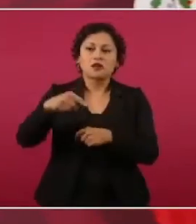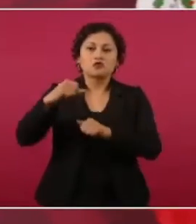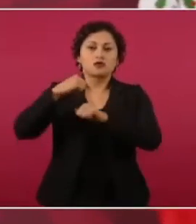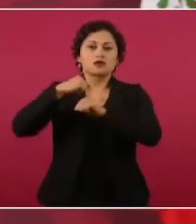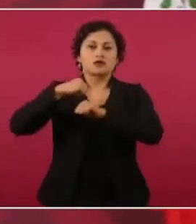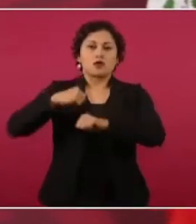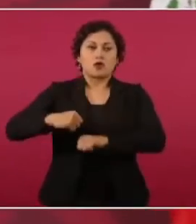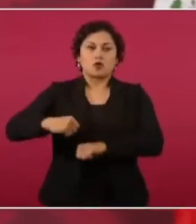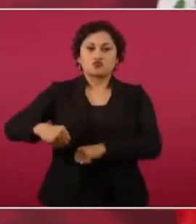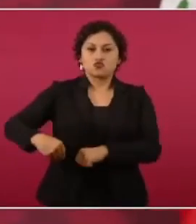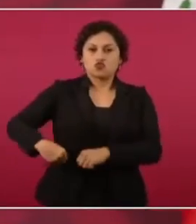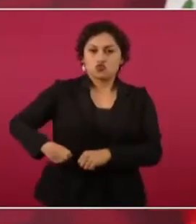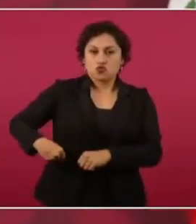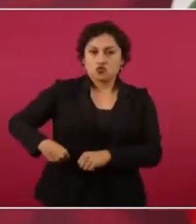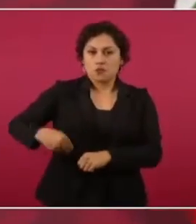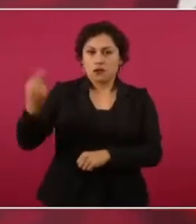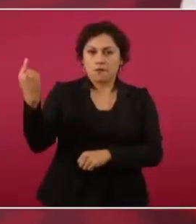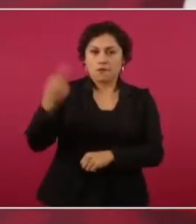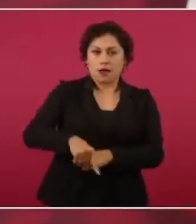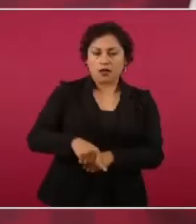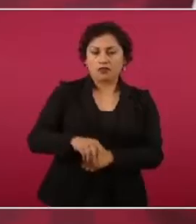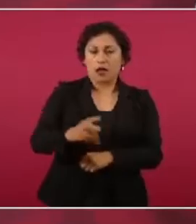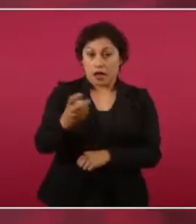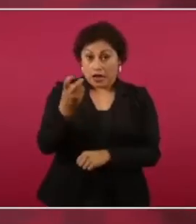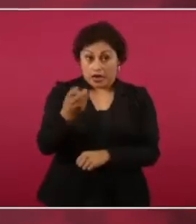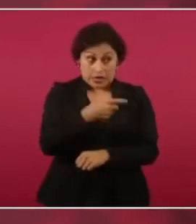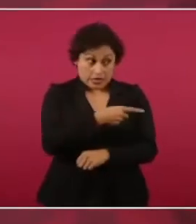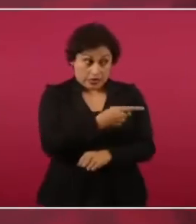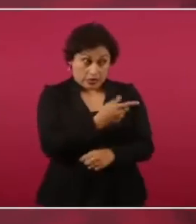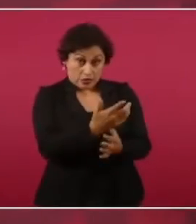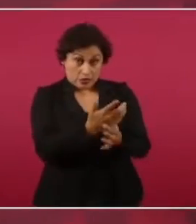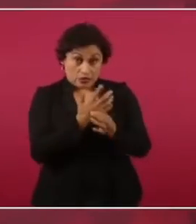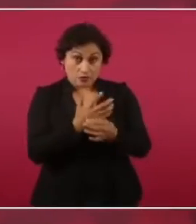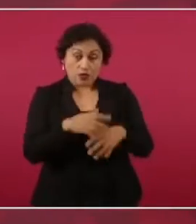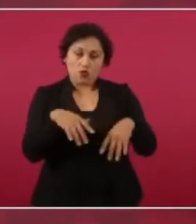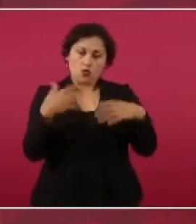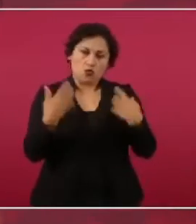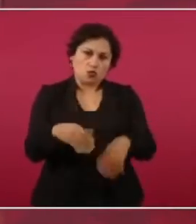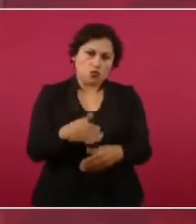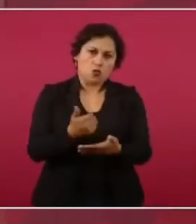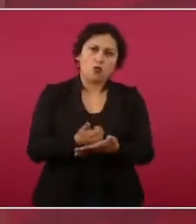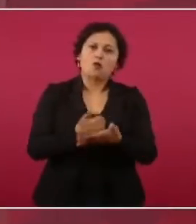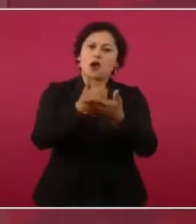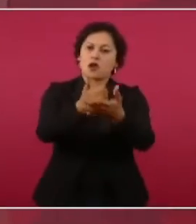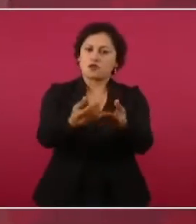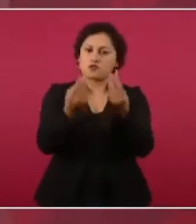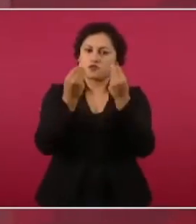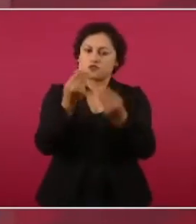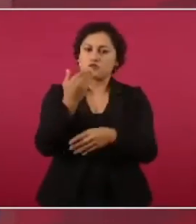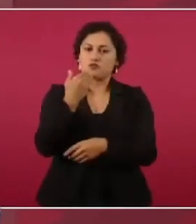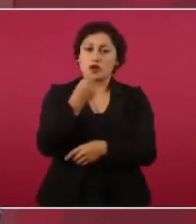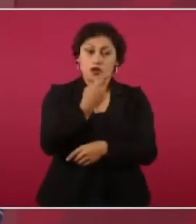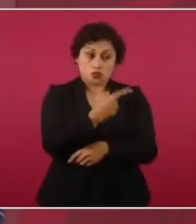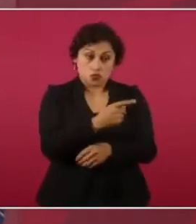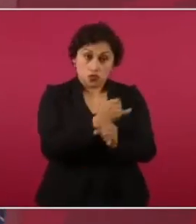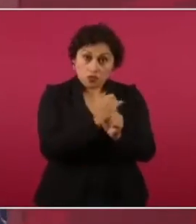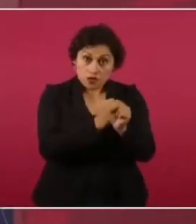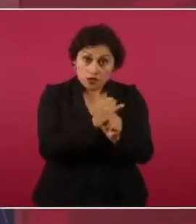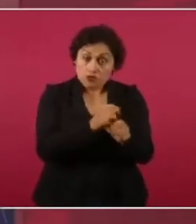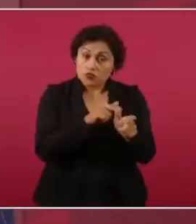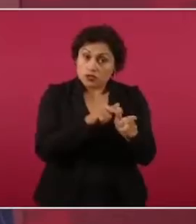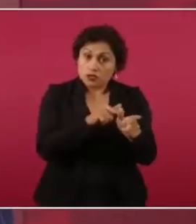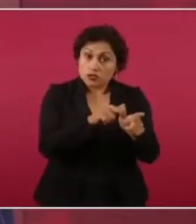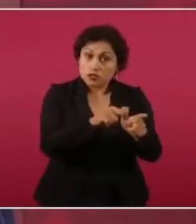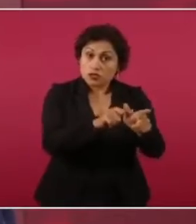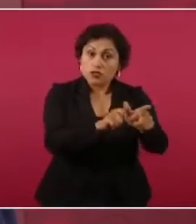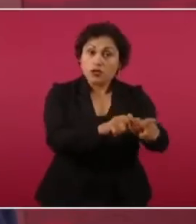Fue muy buena aportación y sigue siendo muy buenas sus aportaciones. Tan es así